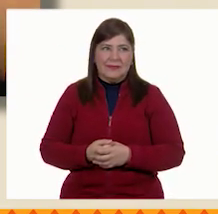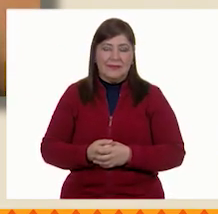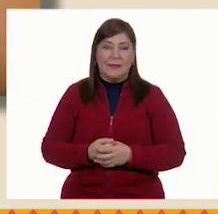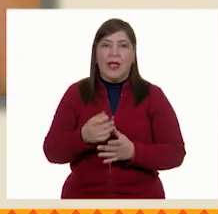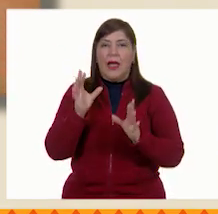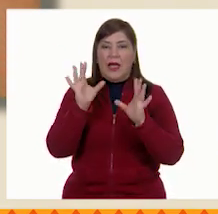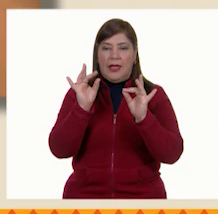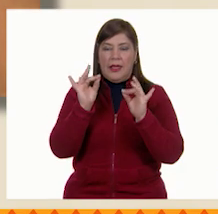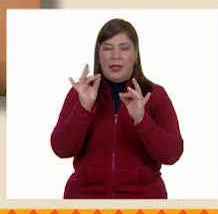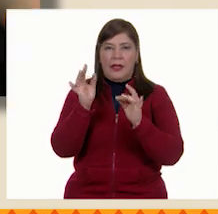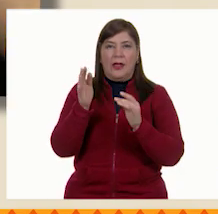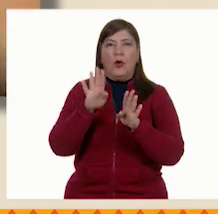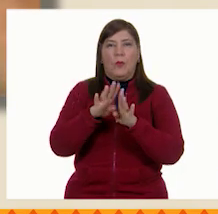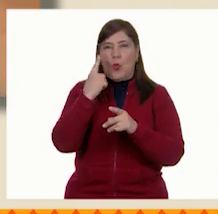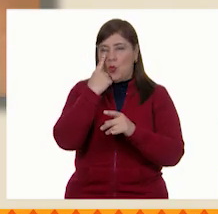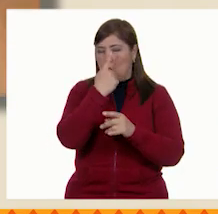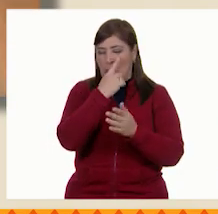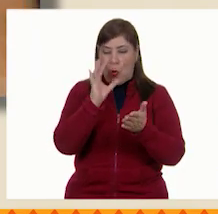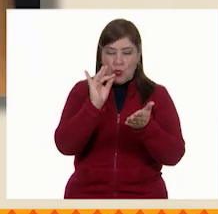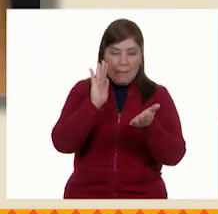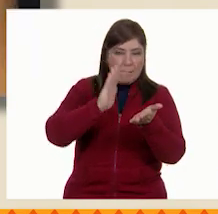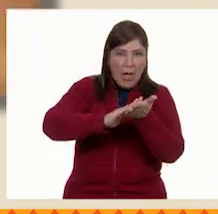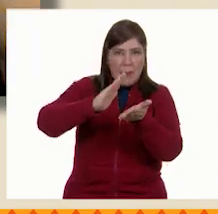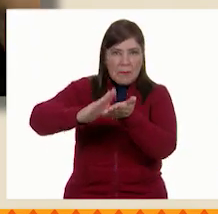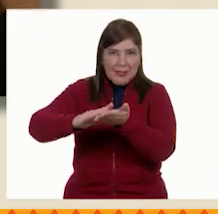Pega los ojos.